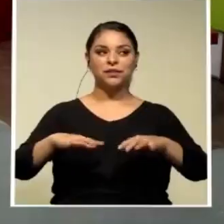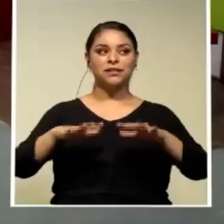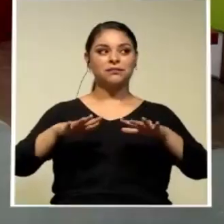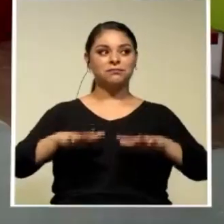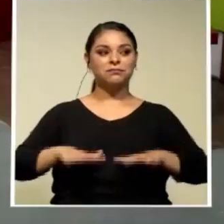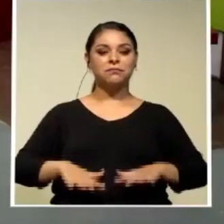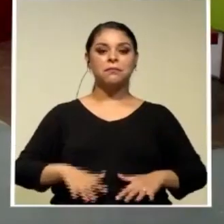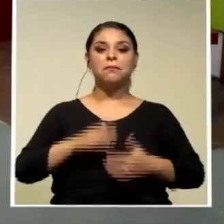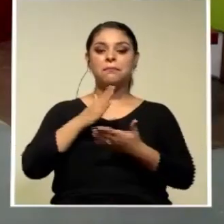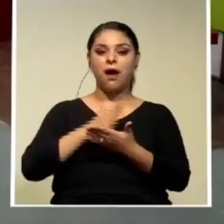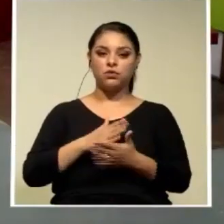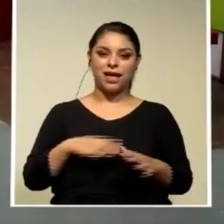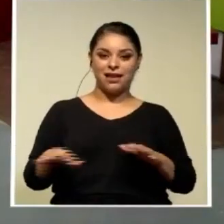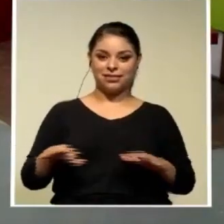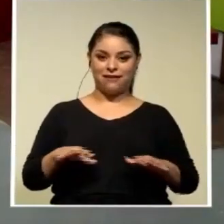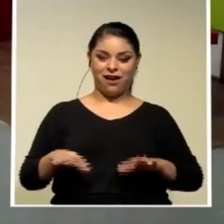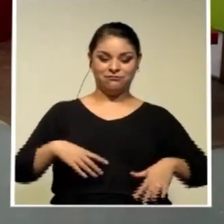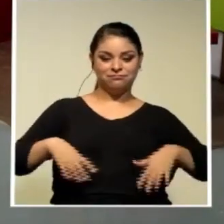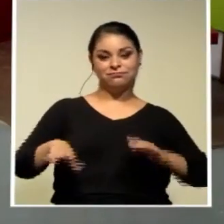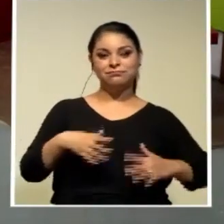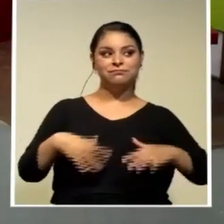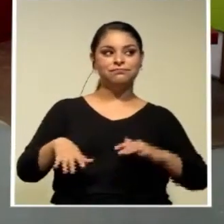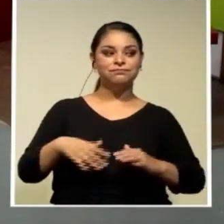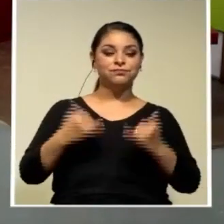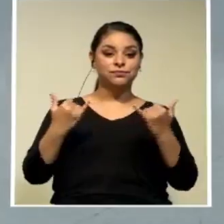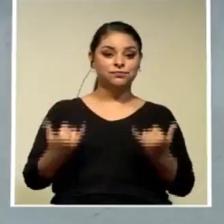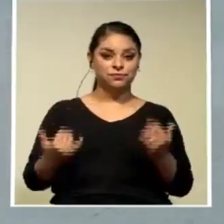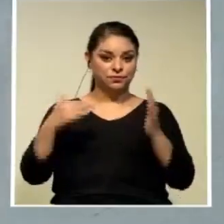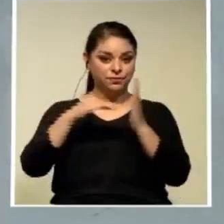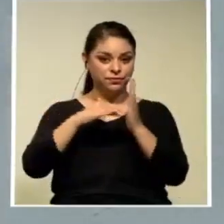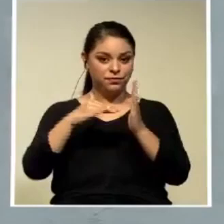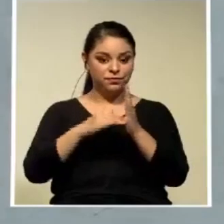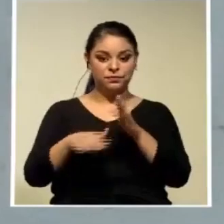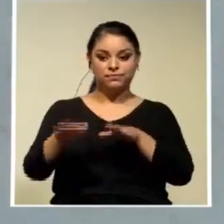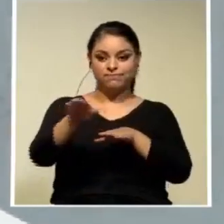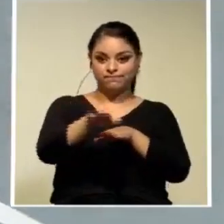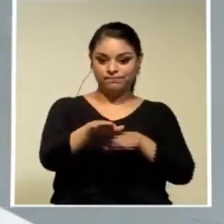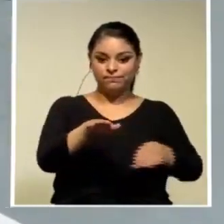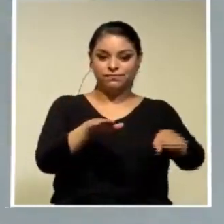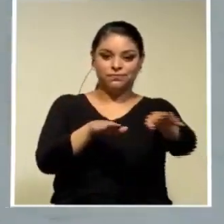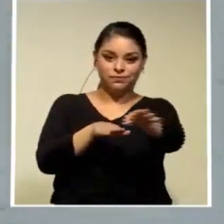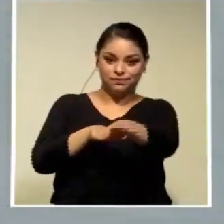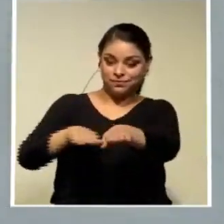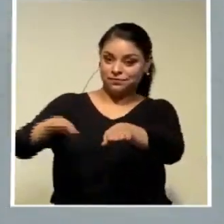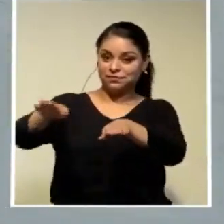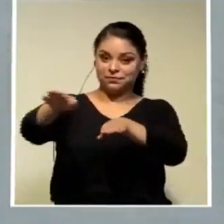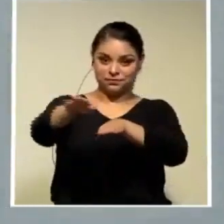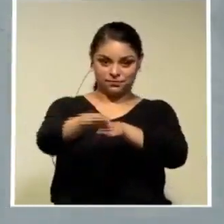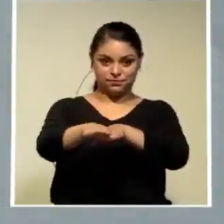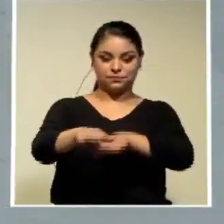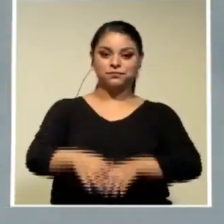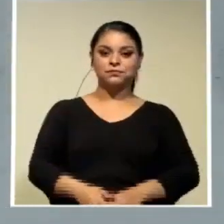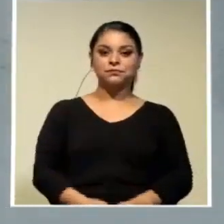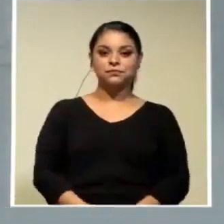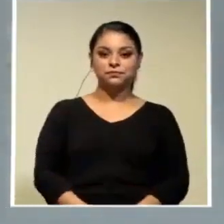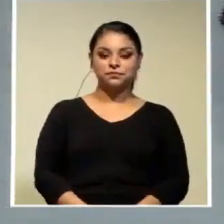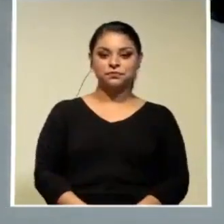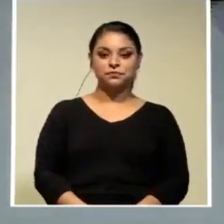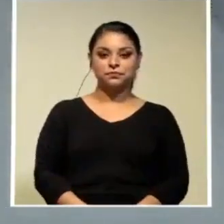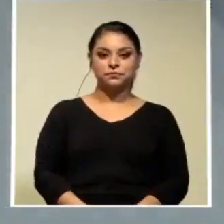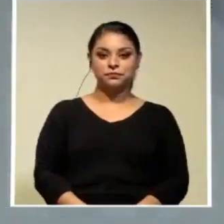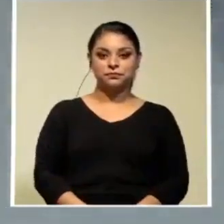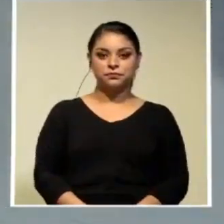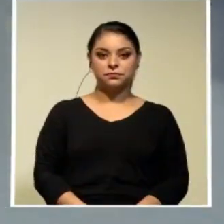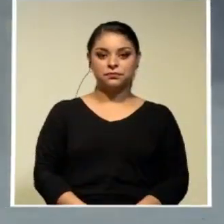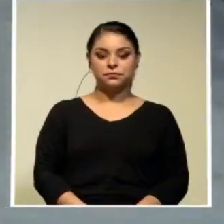activa. Vamos. Otra vez, vamos haciendo equilibrio. Vamos. Vamos a ver,